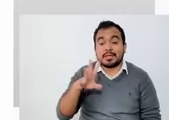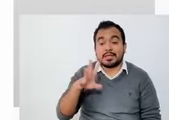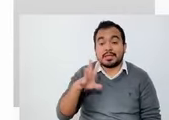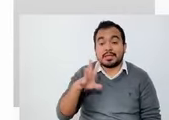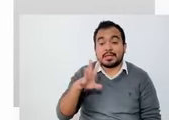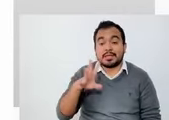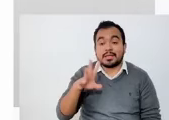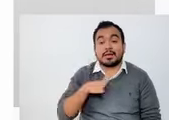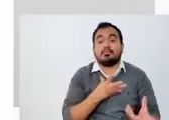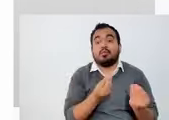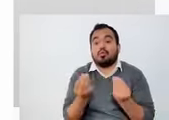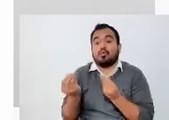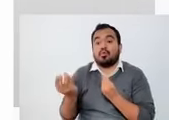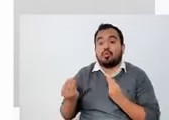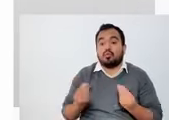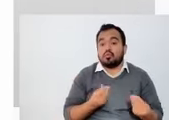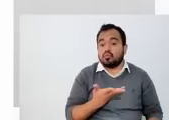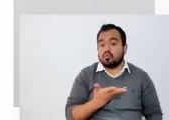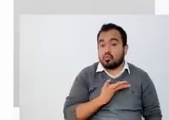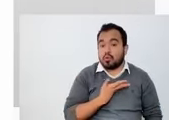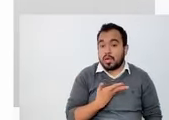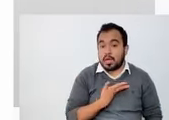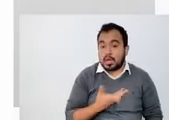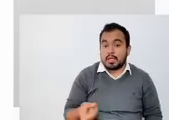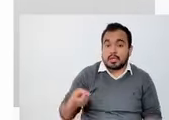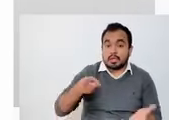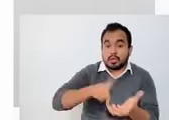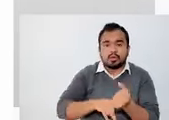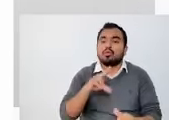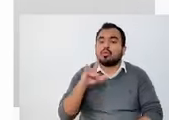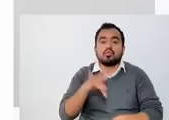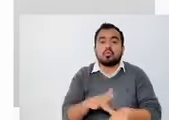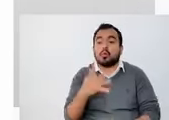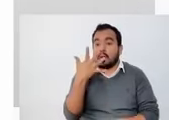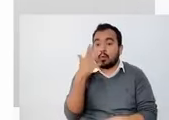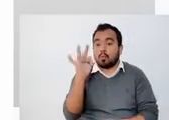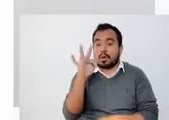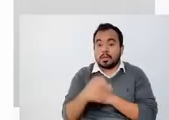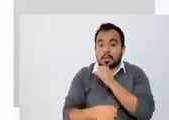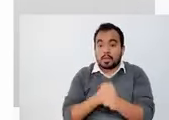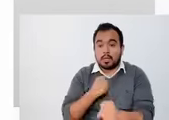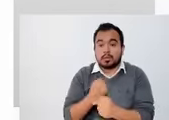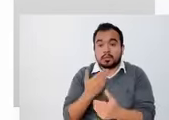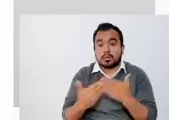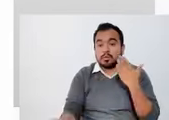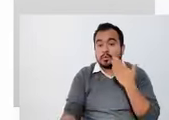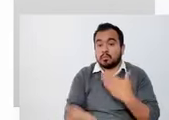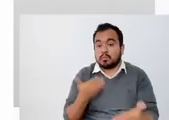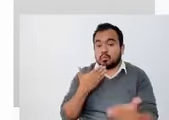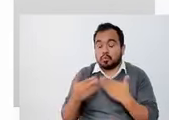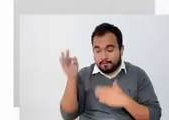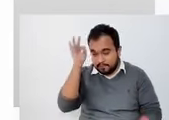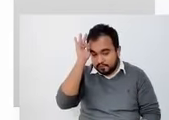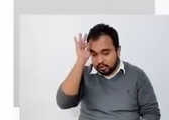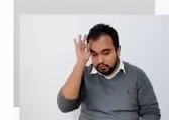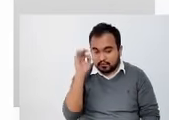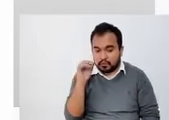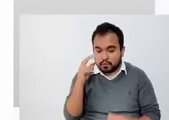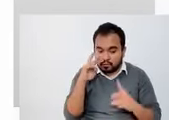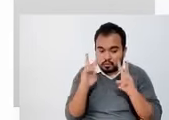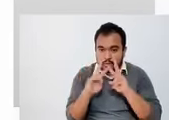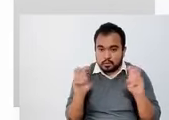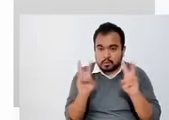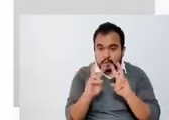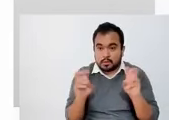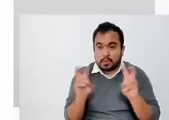estuvo básicamente sin tocar durante 4 décadas, pero ahora se ha puesto de moda. Los filósofos analíticos han saltado la ética y hacen como hacen en casi